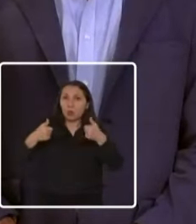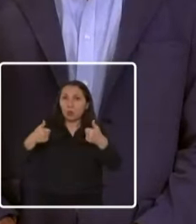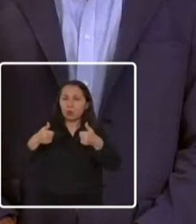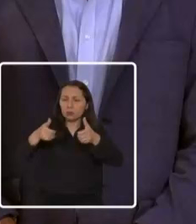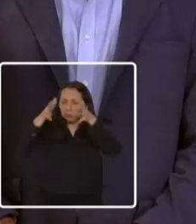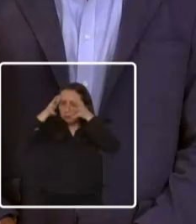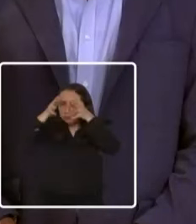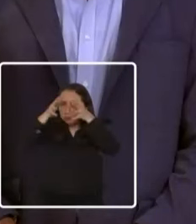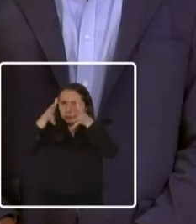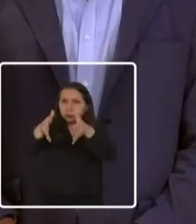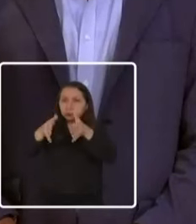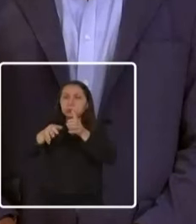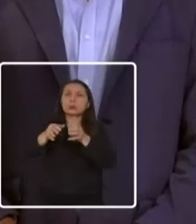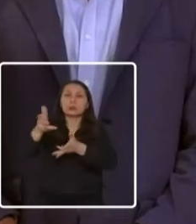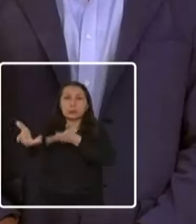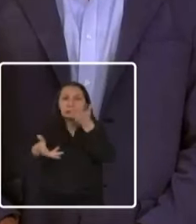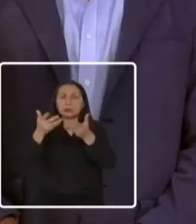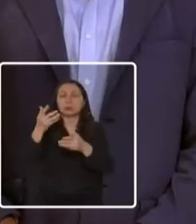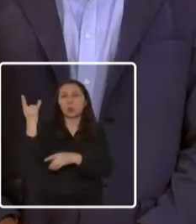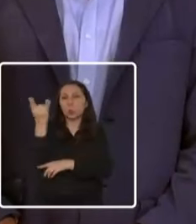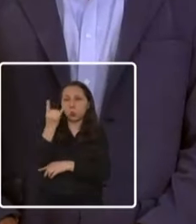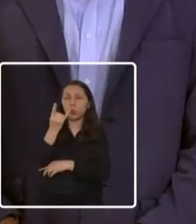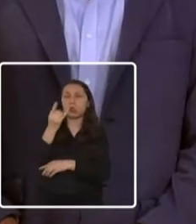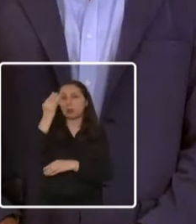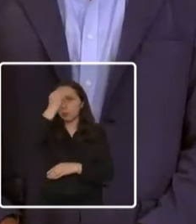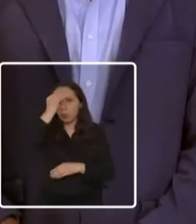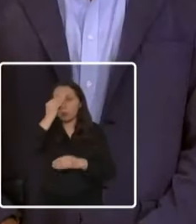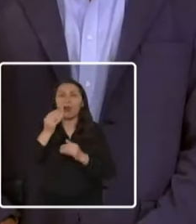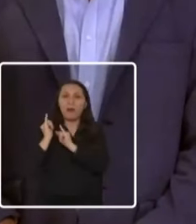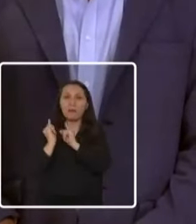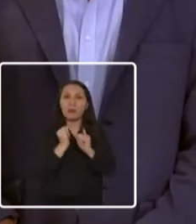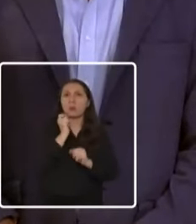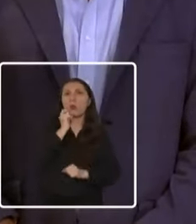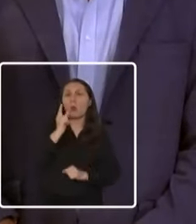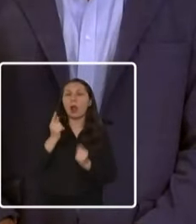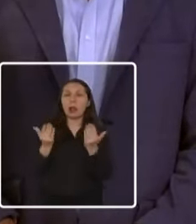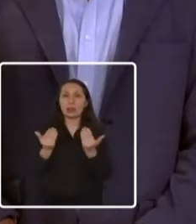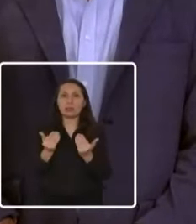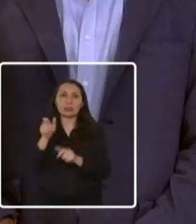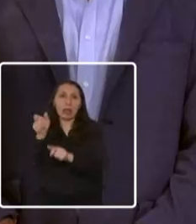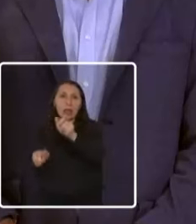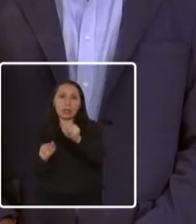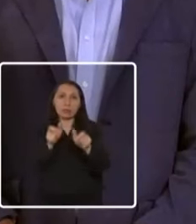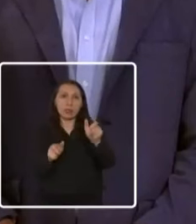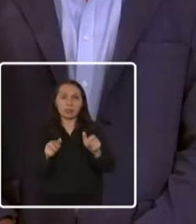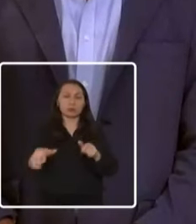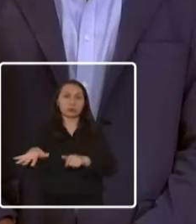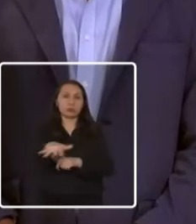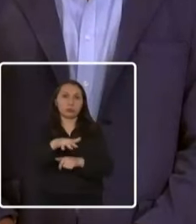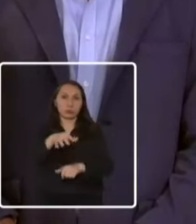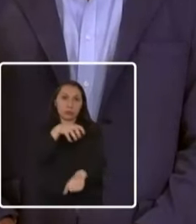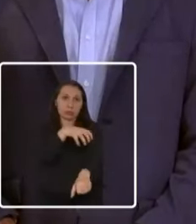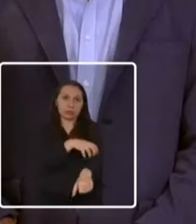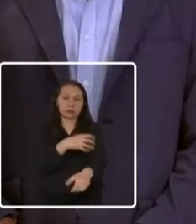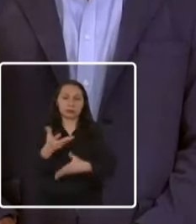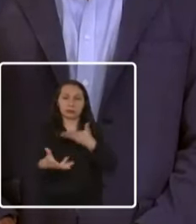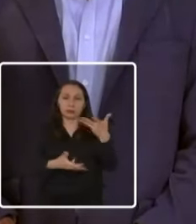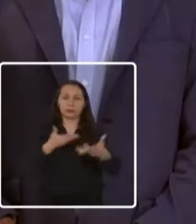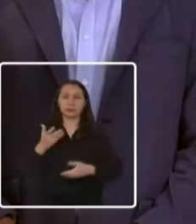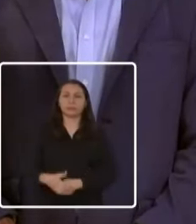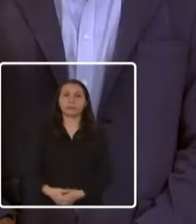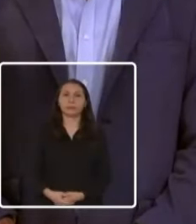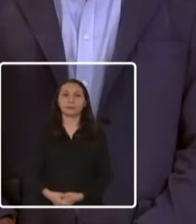está enfocada en combatir la emergencia y también dar cuenta de las necesidades que tienen las personas en el territorio.